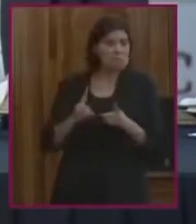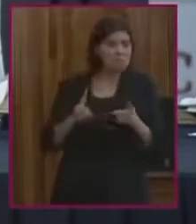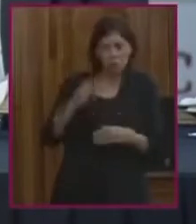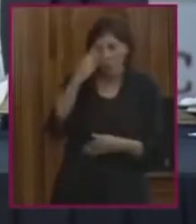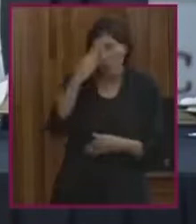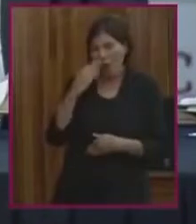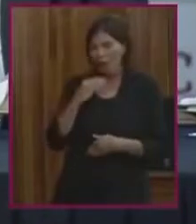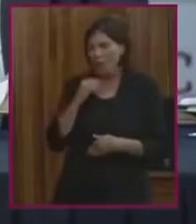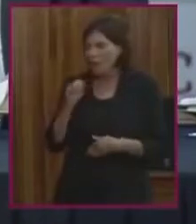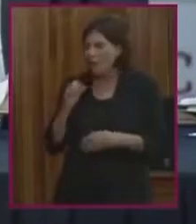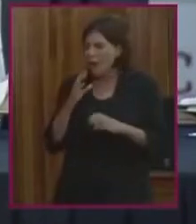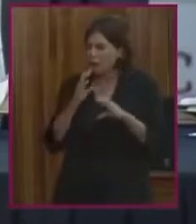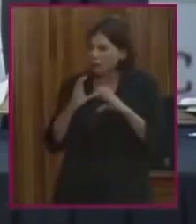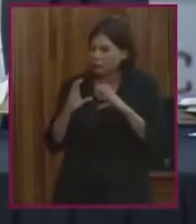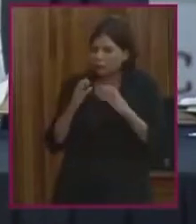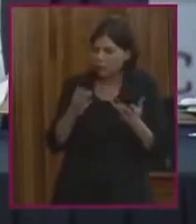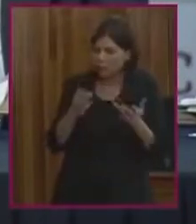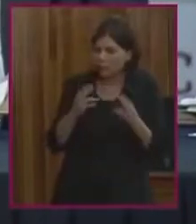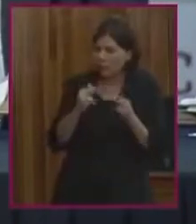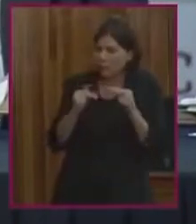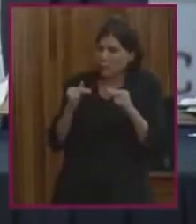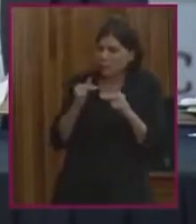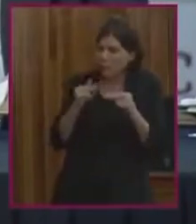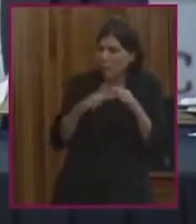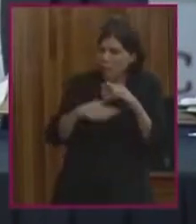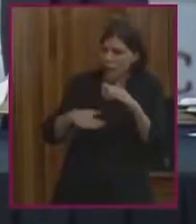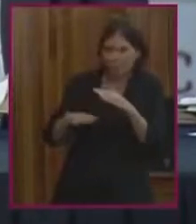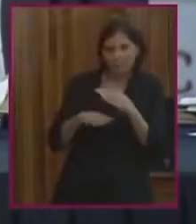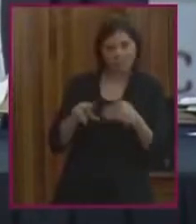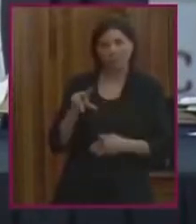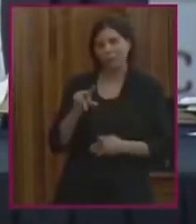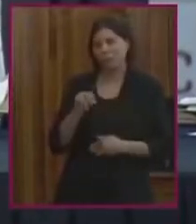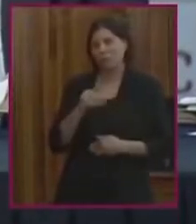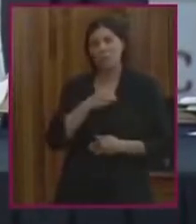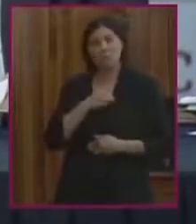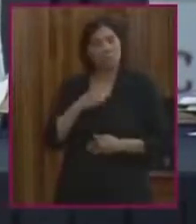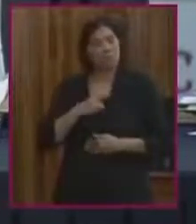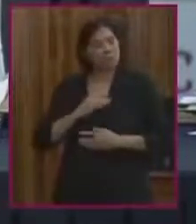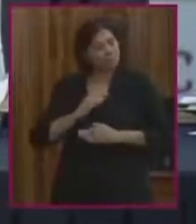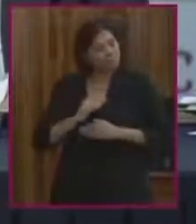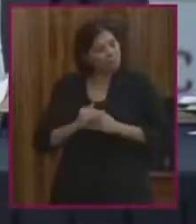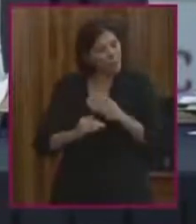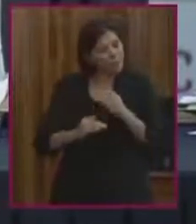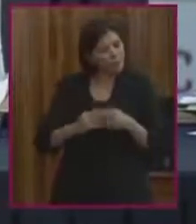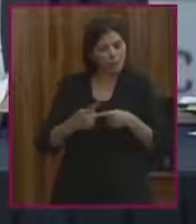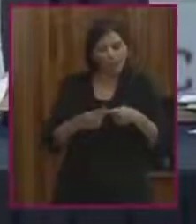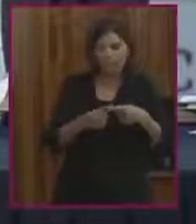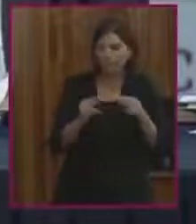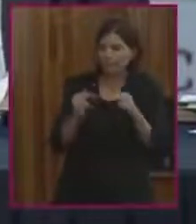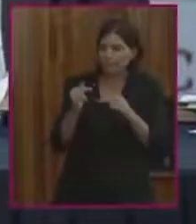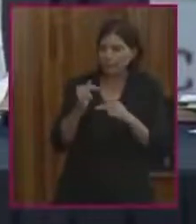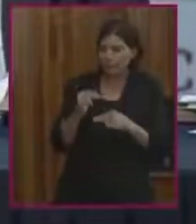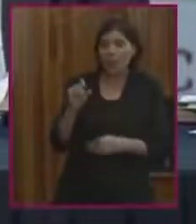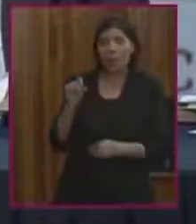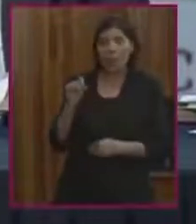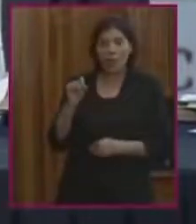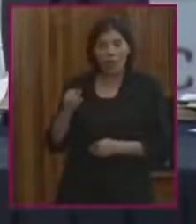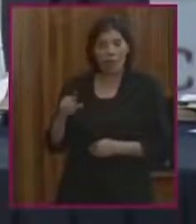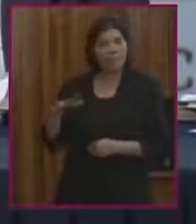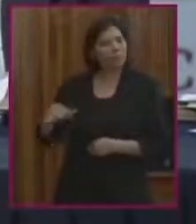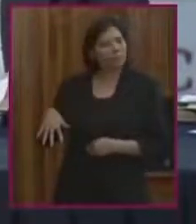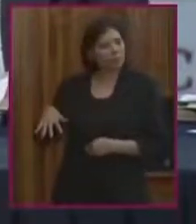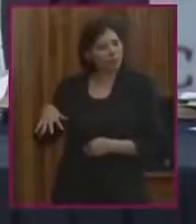no hay que quedarnos en un nivel básico, hay que avanzar en cualquier nivel. Y también lo que mencionaba la doctora hace un